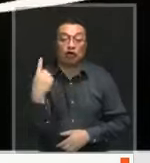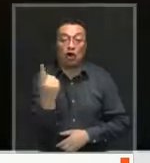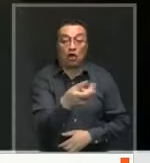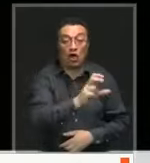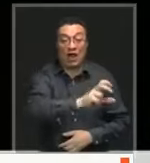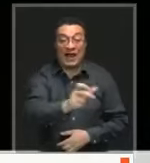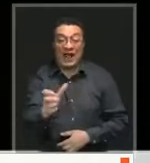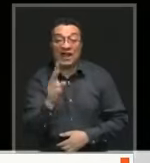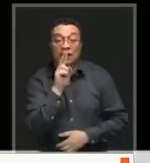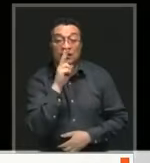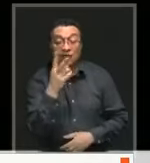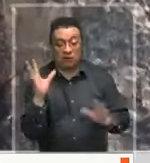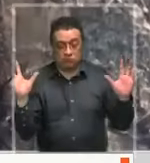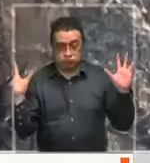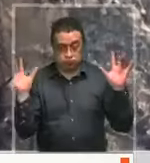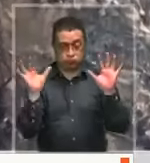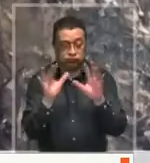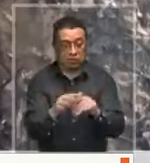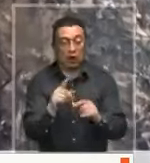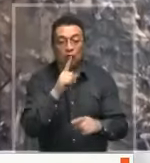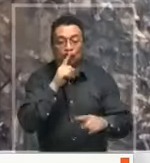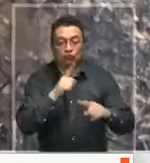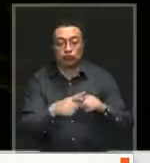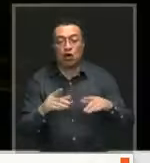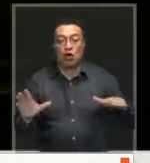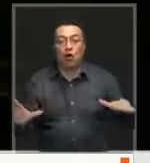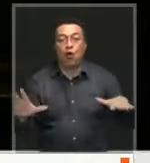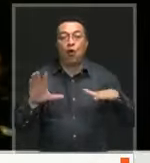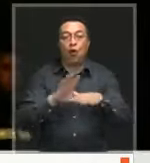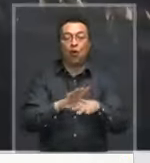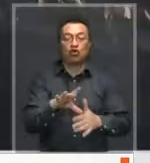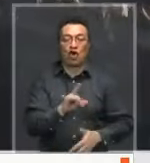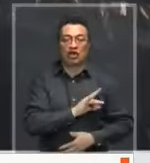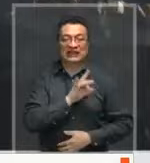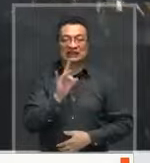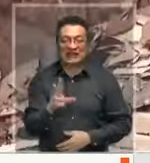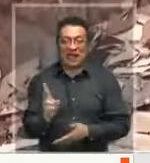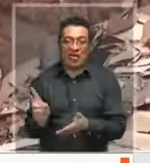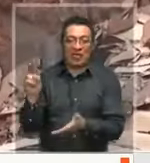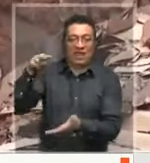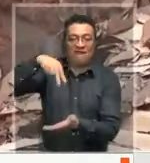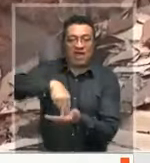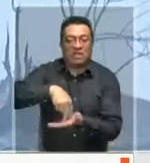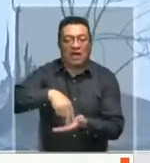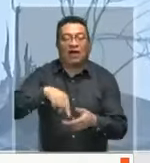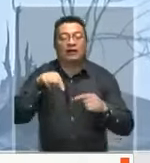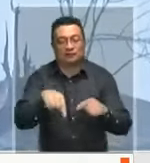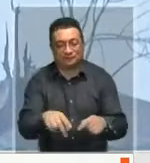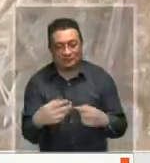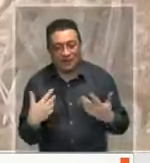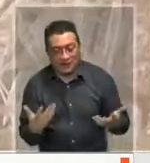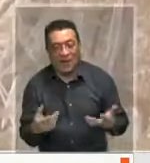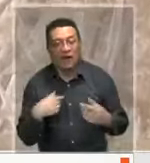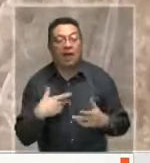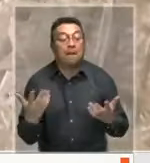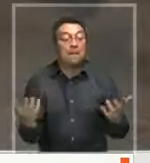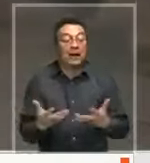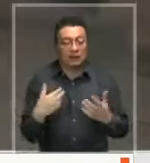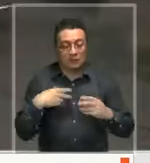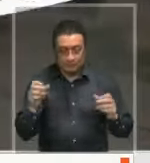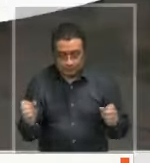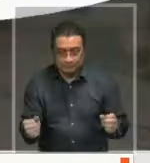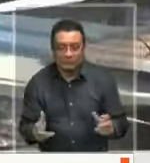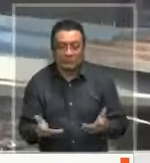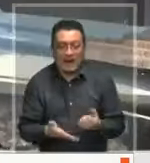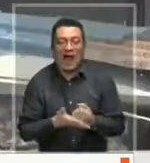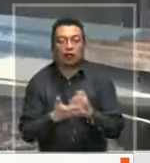juntado. Se llama Juntos Chile se Levanta. Es un evento para reunir justamente ingresos para ayudar a las personas que no